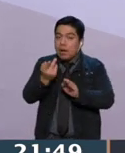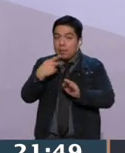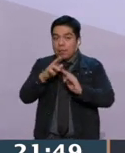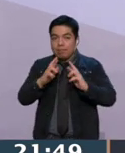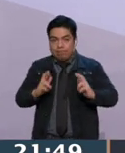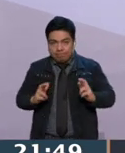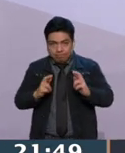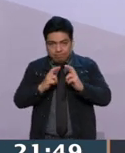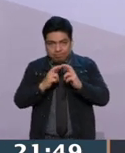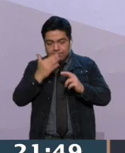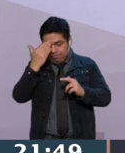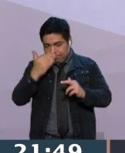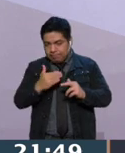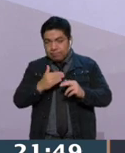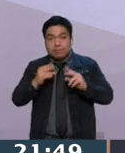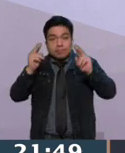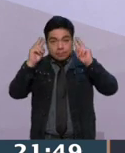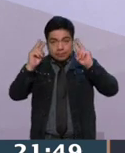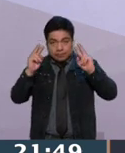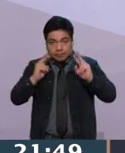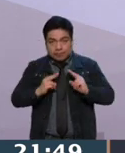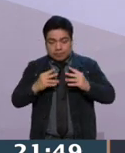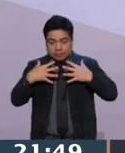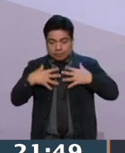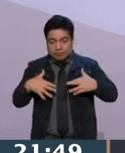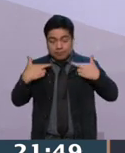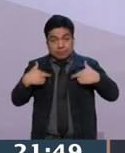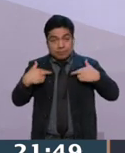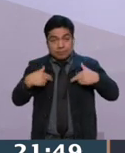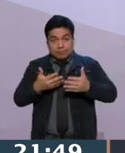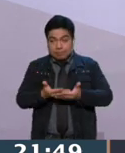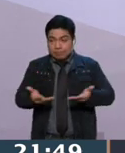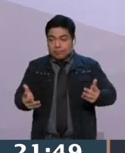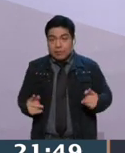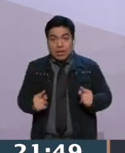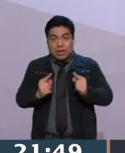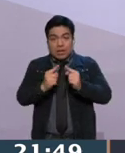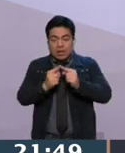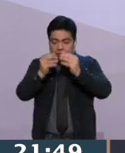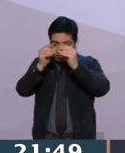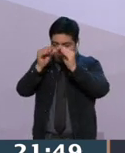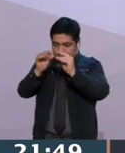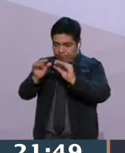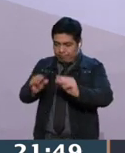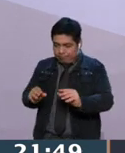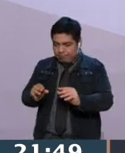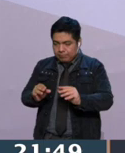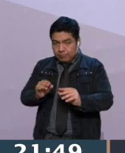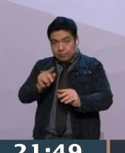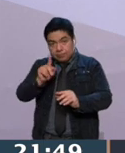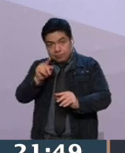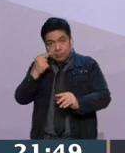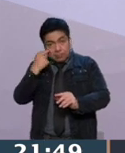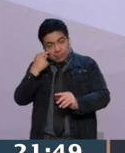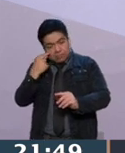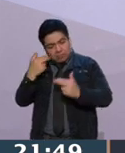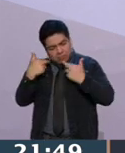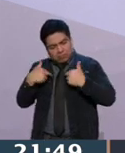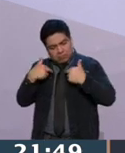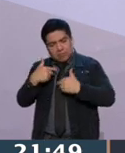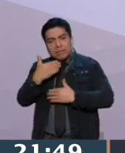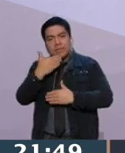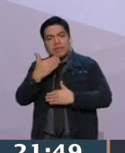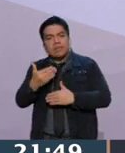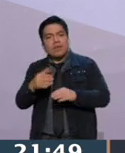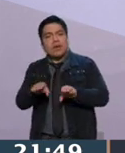católica se celebra la purificación de la Virgen, se viste al niño Dios y se lleva a la iglesia para que éste sea bendecido. Eso sí, debe ir muy bien arreglado y para lograrlo, qué